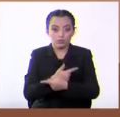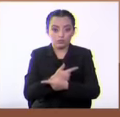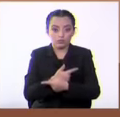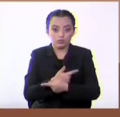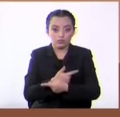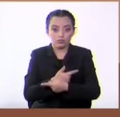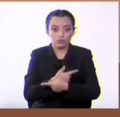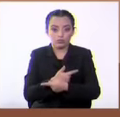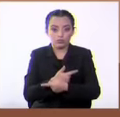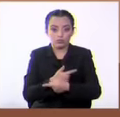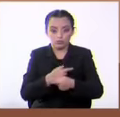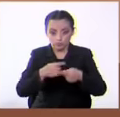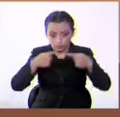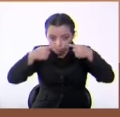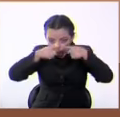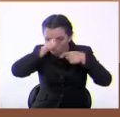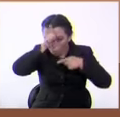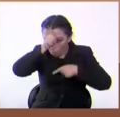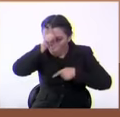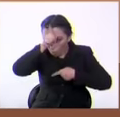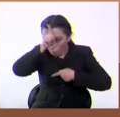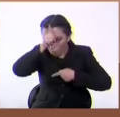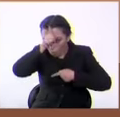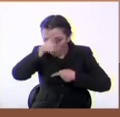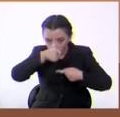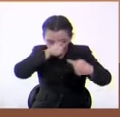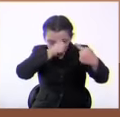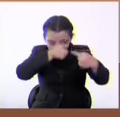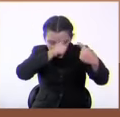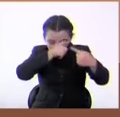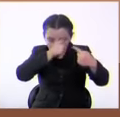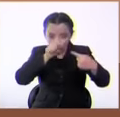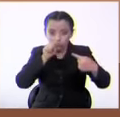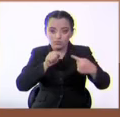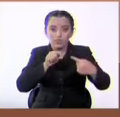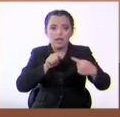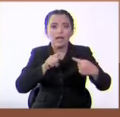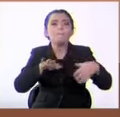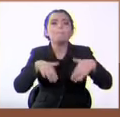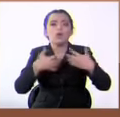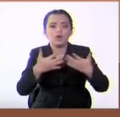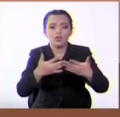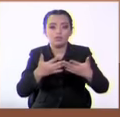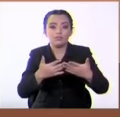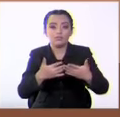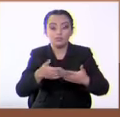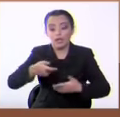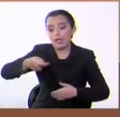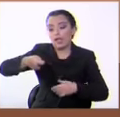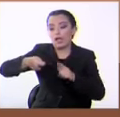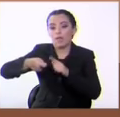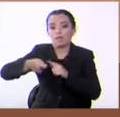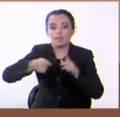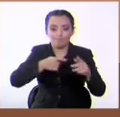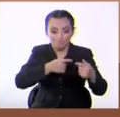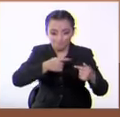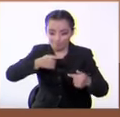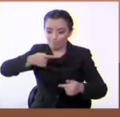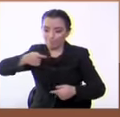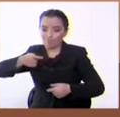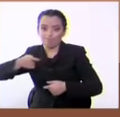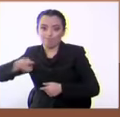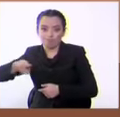Los machos pelean entre sí para poder aparearse con las hembras. Para una hembra, el macho más atractivo será el más